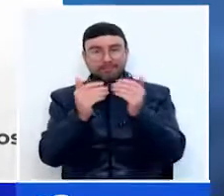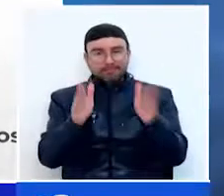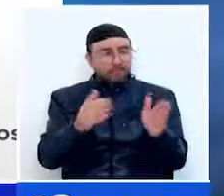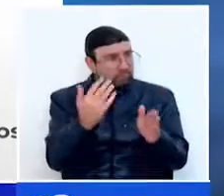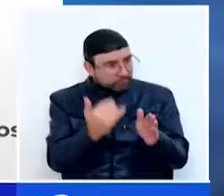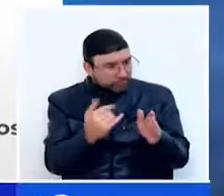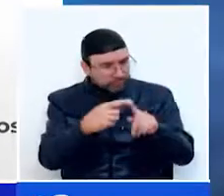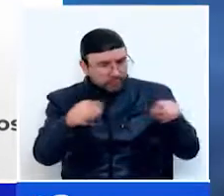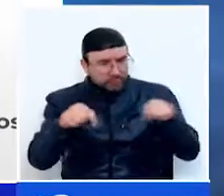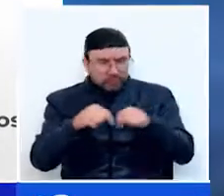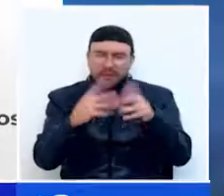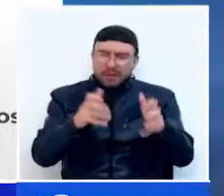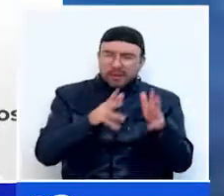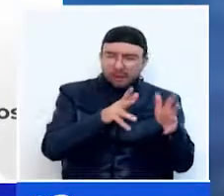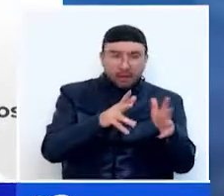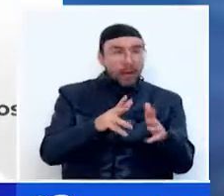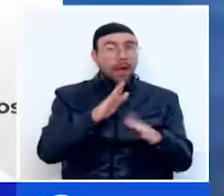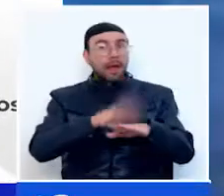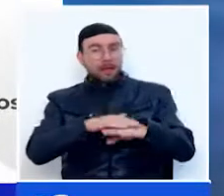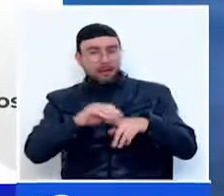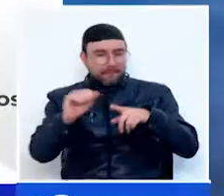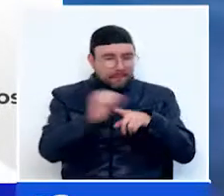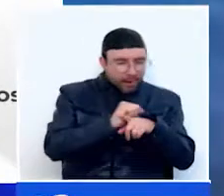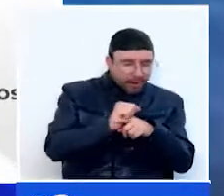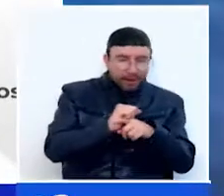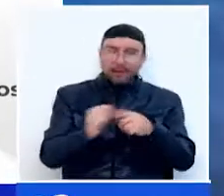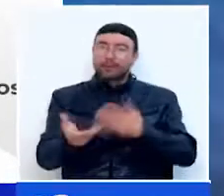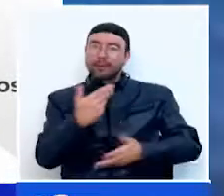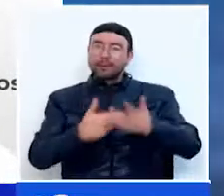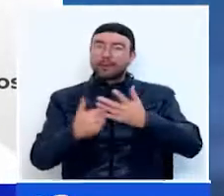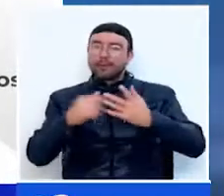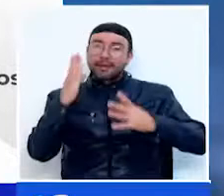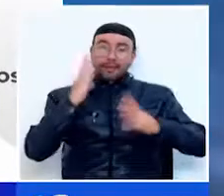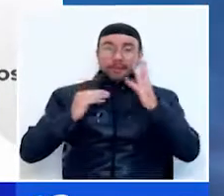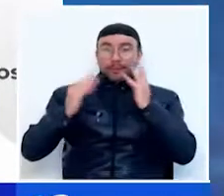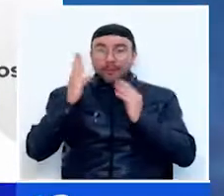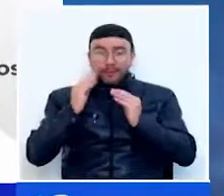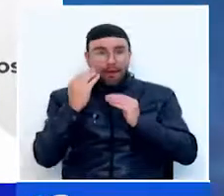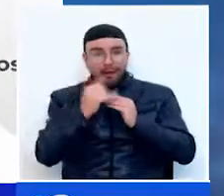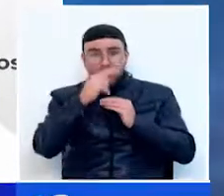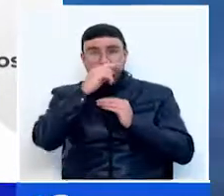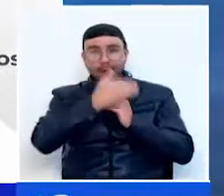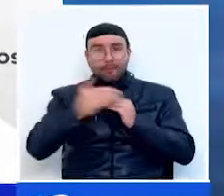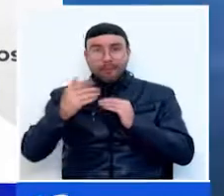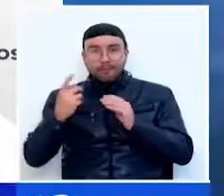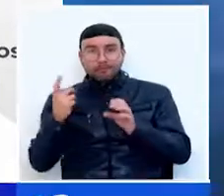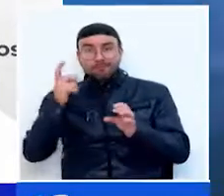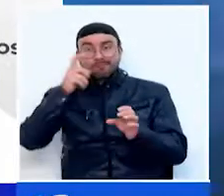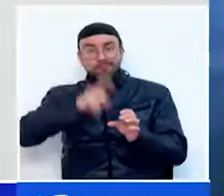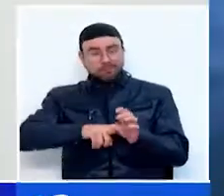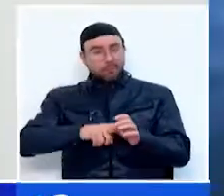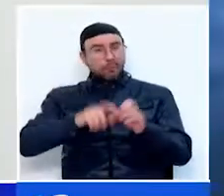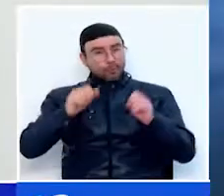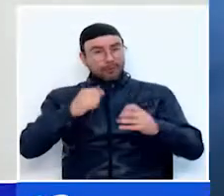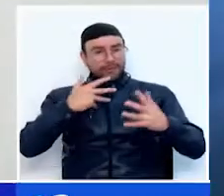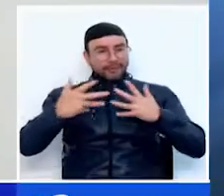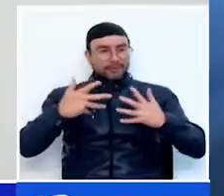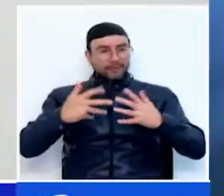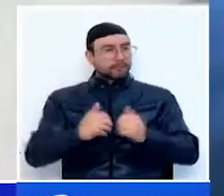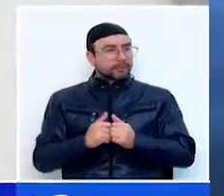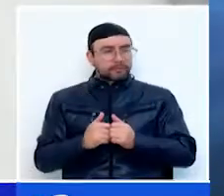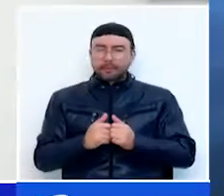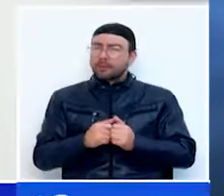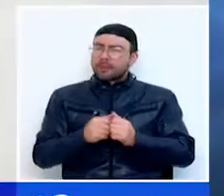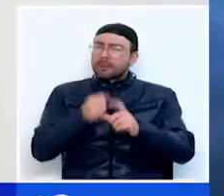laboratorio que busca permitir prácticas y compartir experiencias que permitan una inmersión de los niños en los diferentes espacios teatrales. La intensidad de